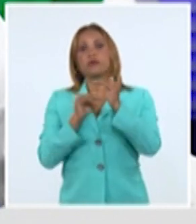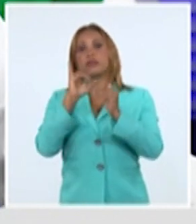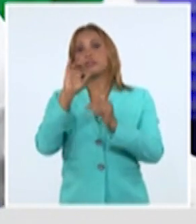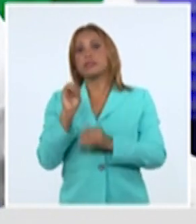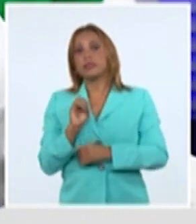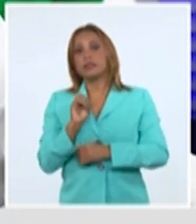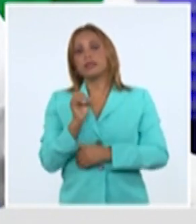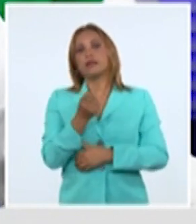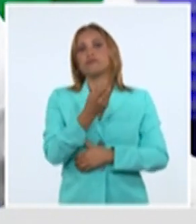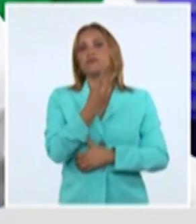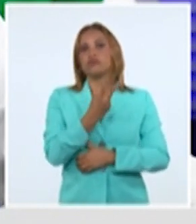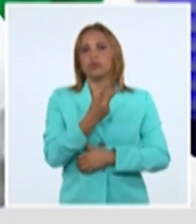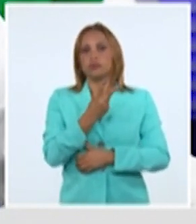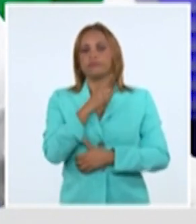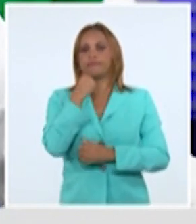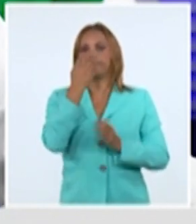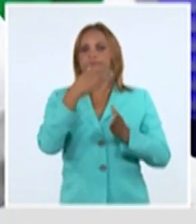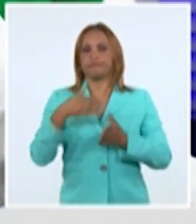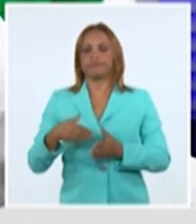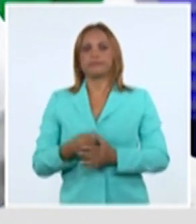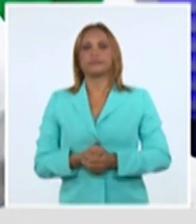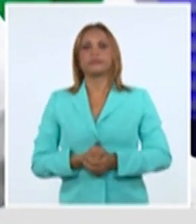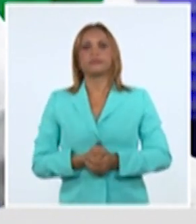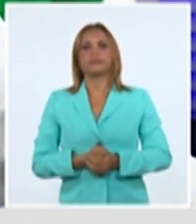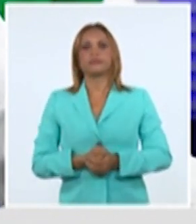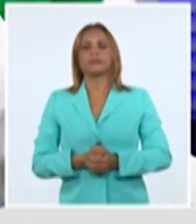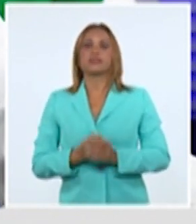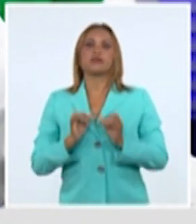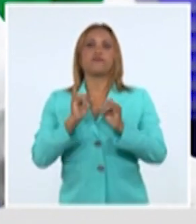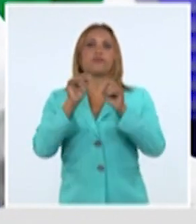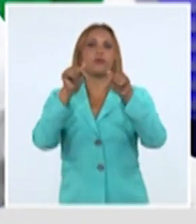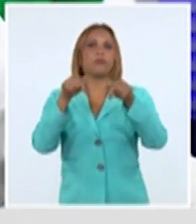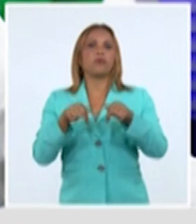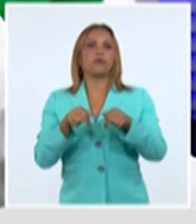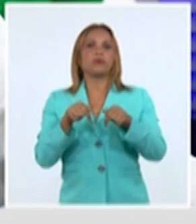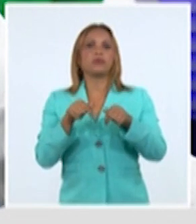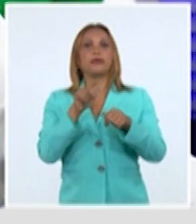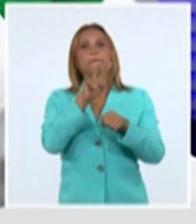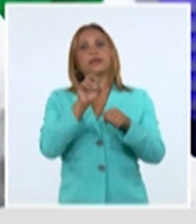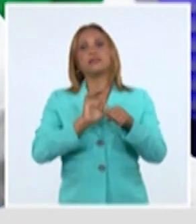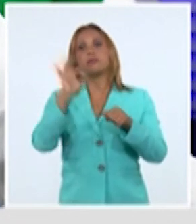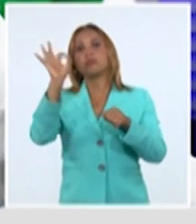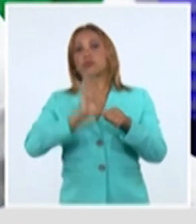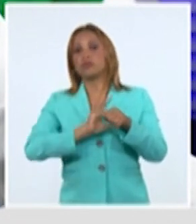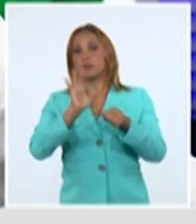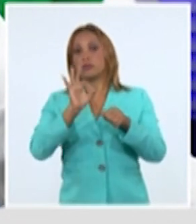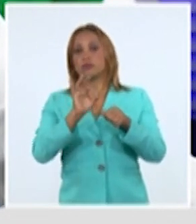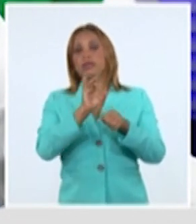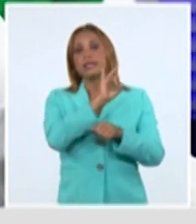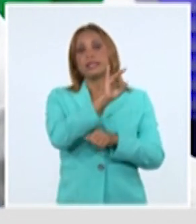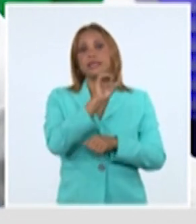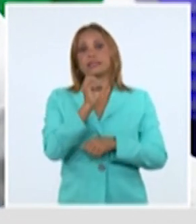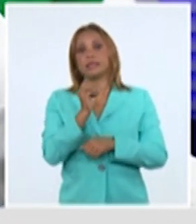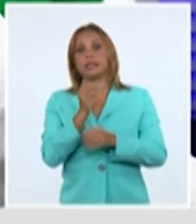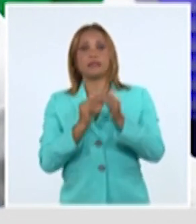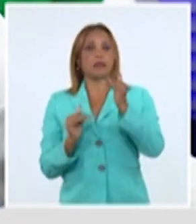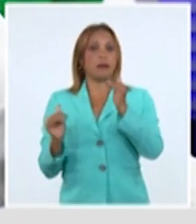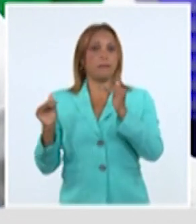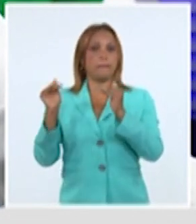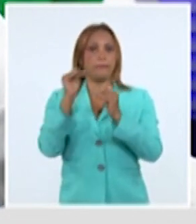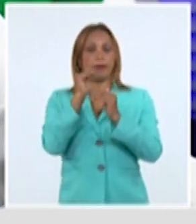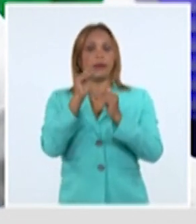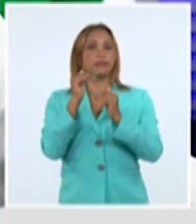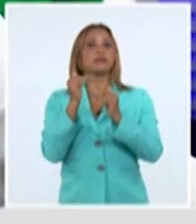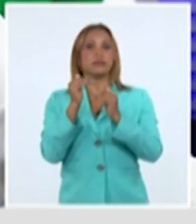2 personas fallecidas, entre las que informamos hoy, el 20%, y de 70 años y más, el